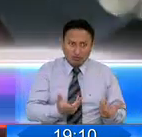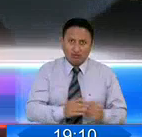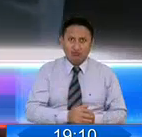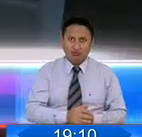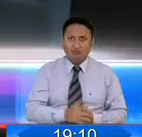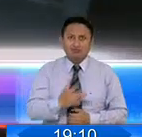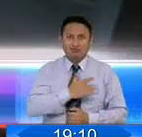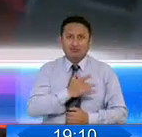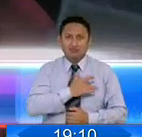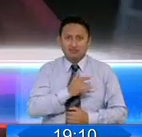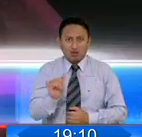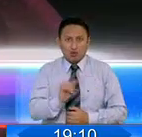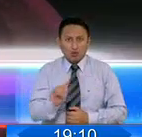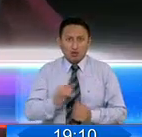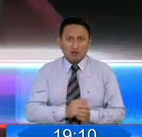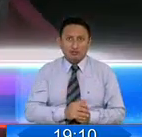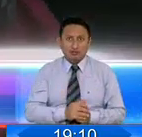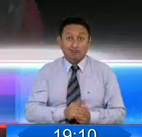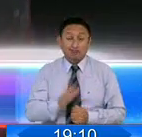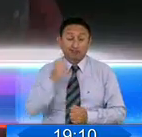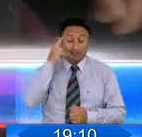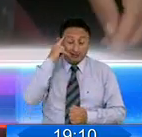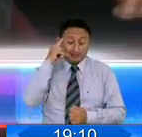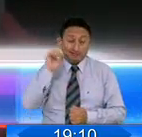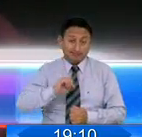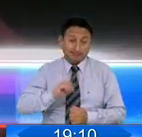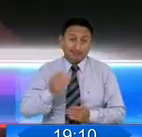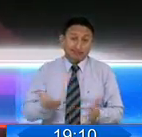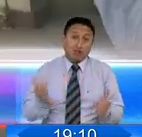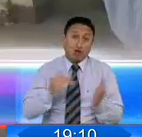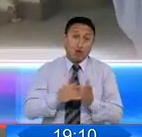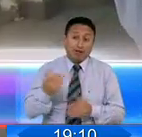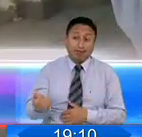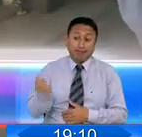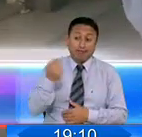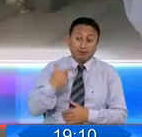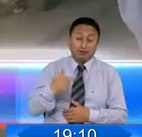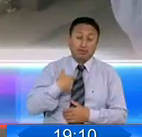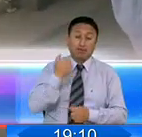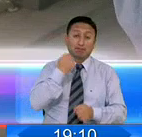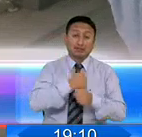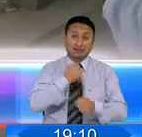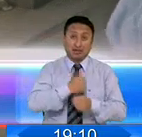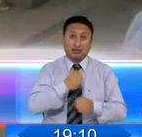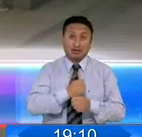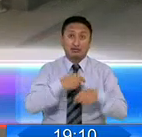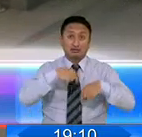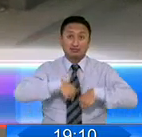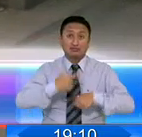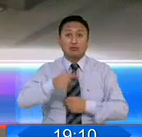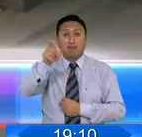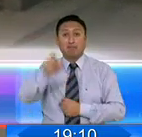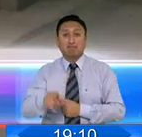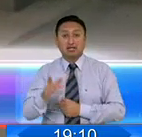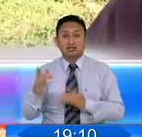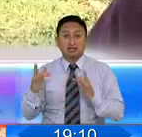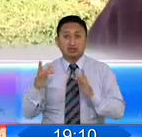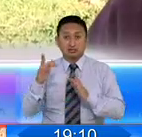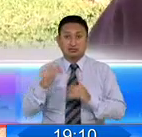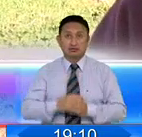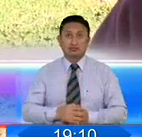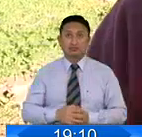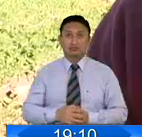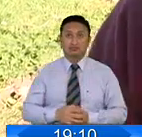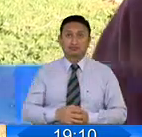síntomas regresaron. Presume que nuevamente se contagió y es que en su trabajo estuvo en contacto con un positivo. Otra